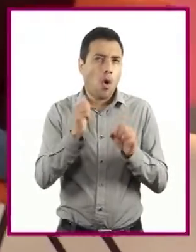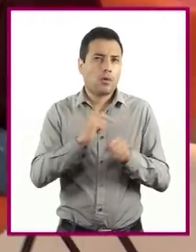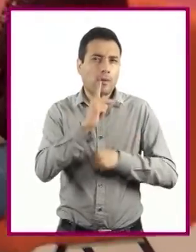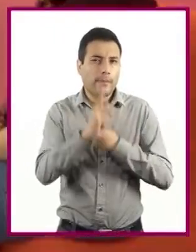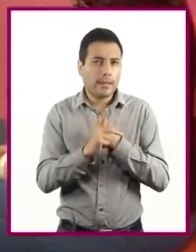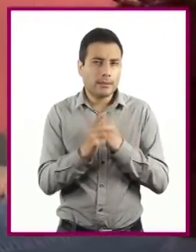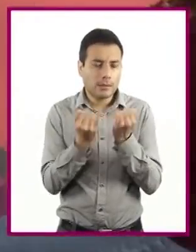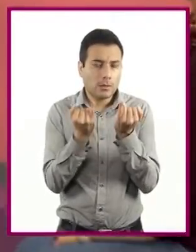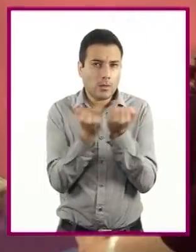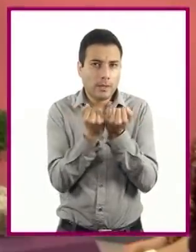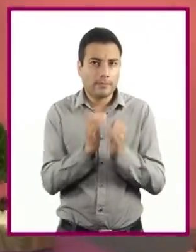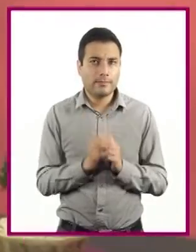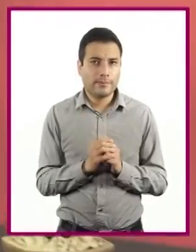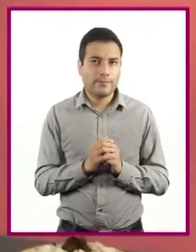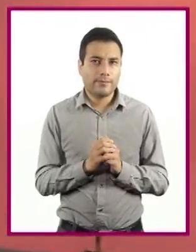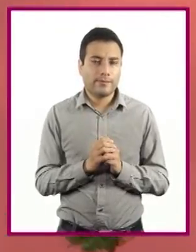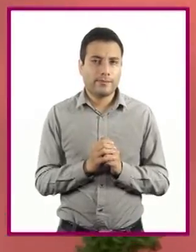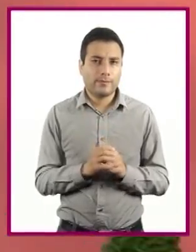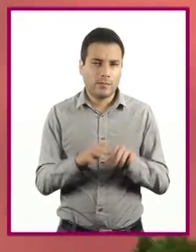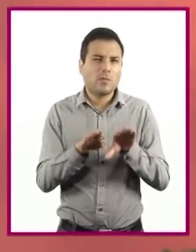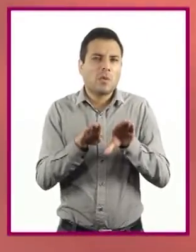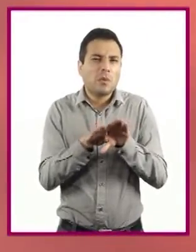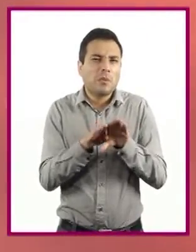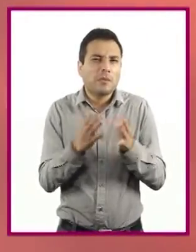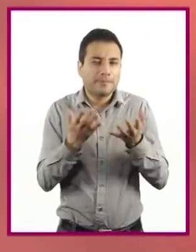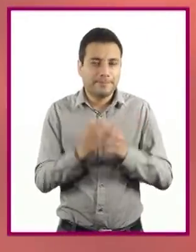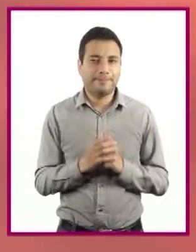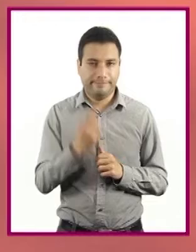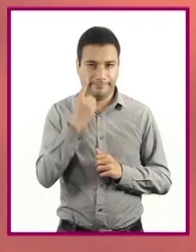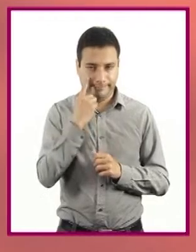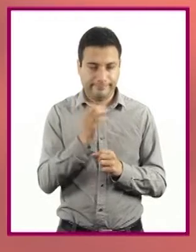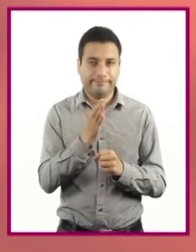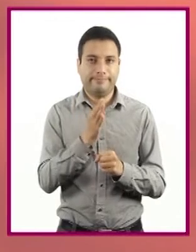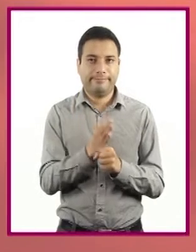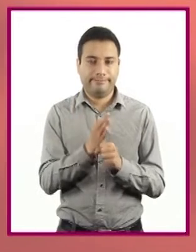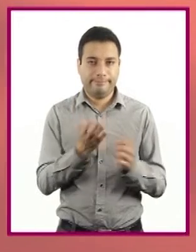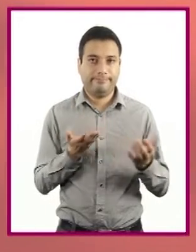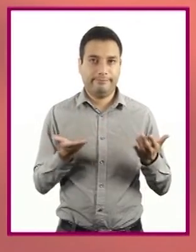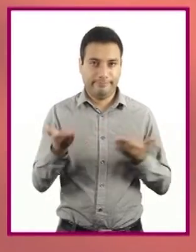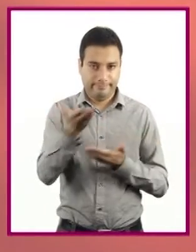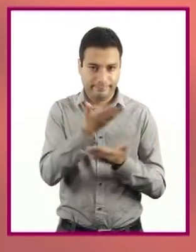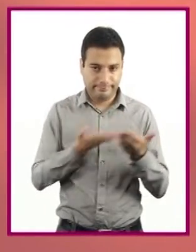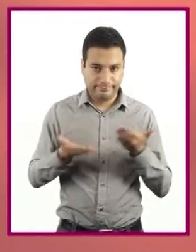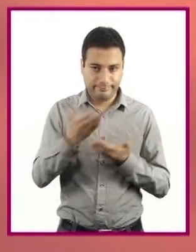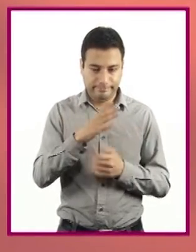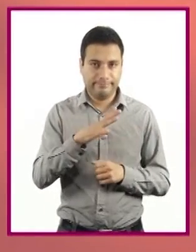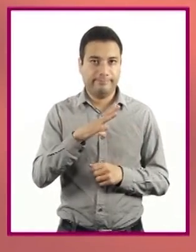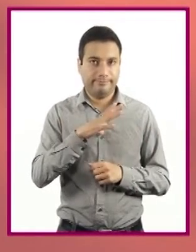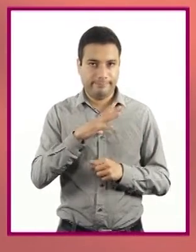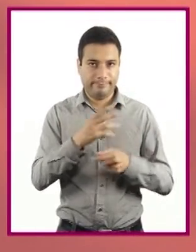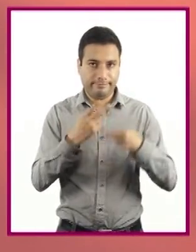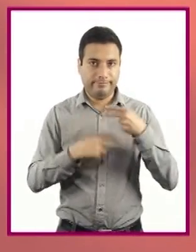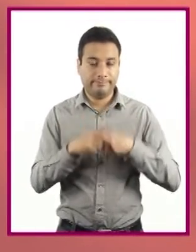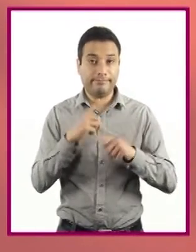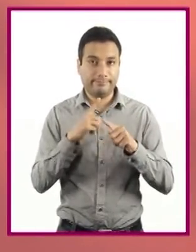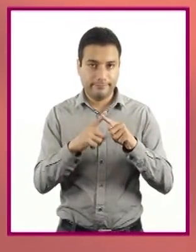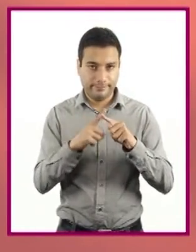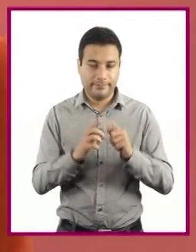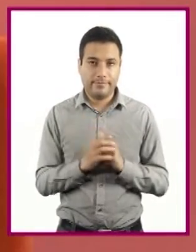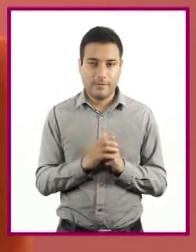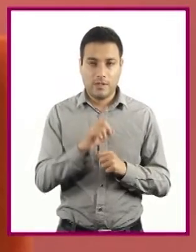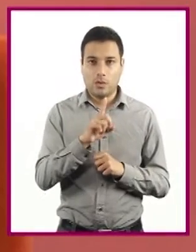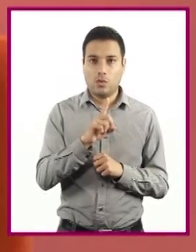cultura? Bueno, pues para hablar al respecto y compartir un poco de su experiencia, se encuentra con nosotras la doctora